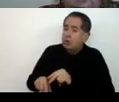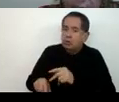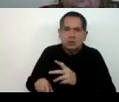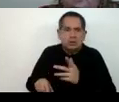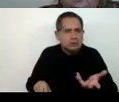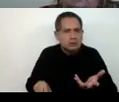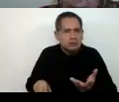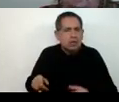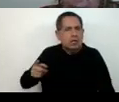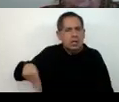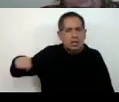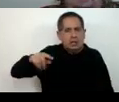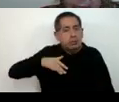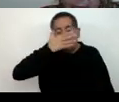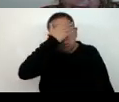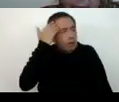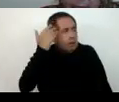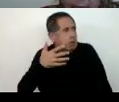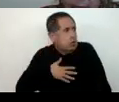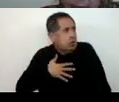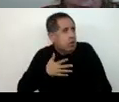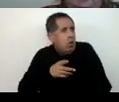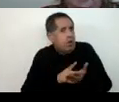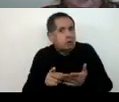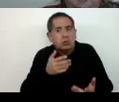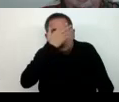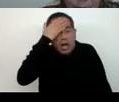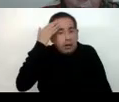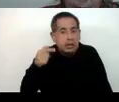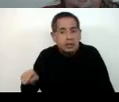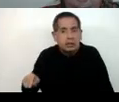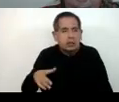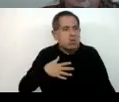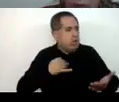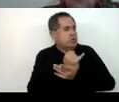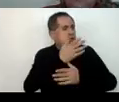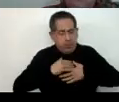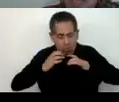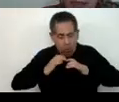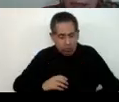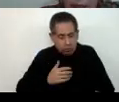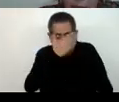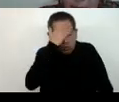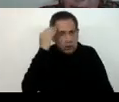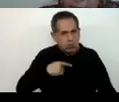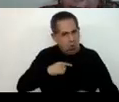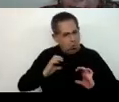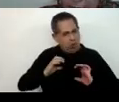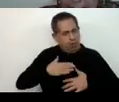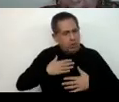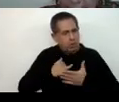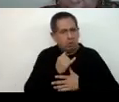Ellas no saben muchas veces que tienen sobre su propio cuerpo, con autonomía, mantener